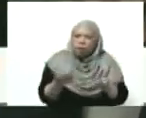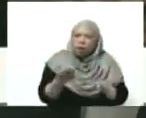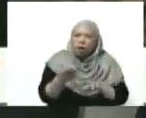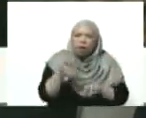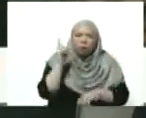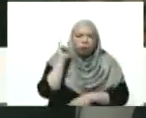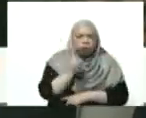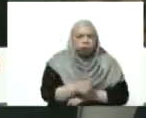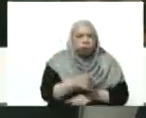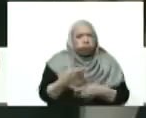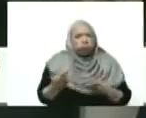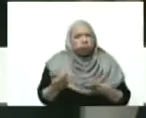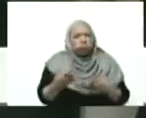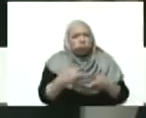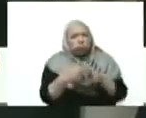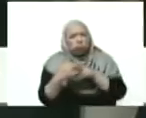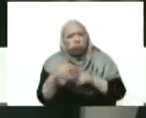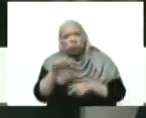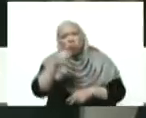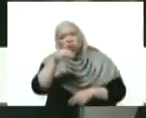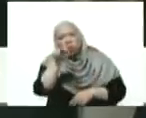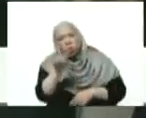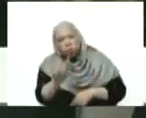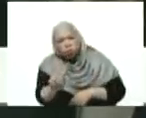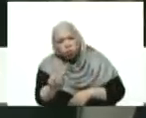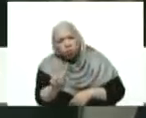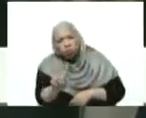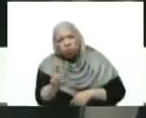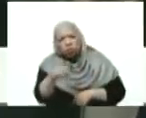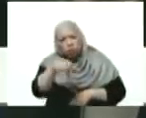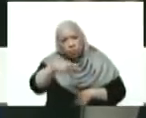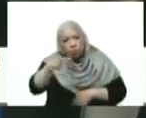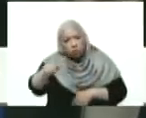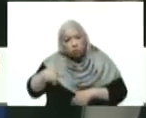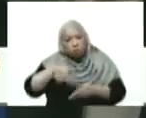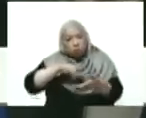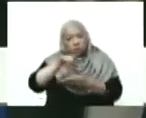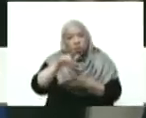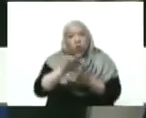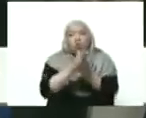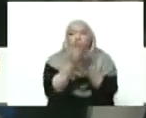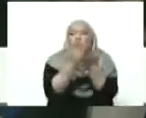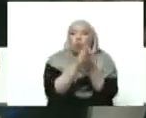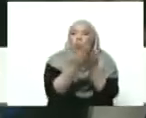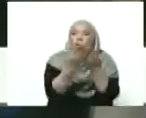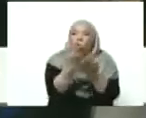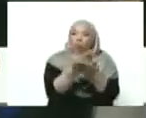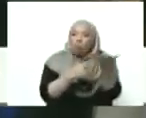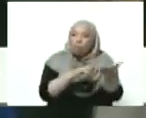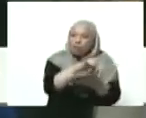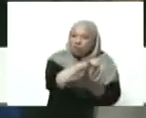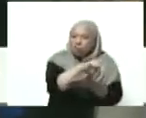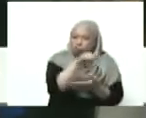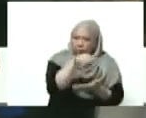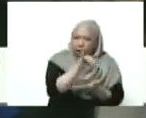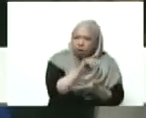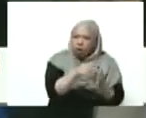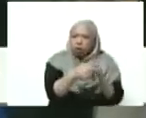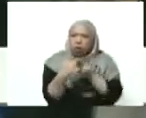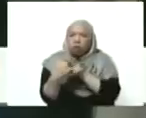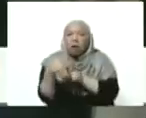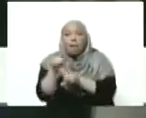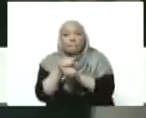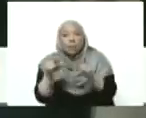y de hecho le devuelve a 12 de los tripulantes que están allá presentes sus documentos, pero la fiscal que lleva el caso